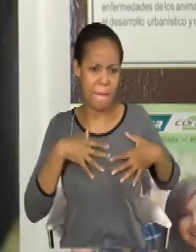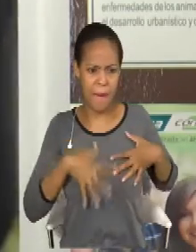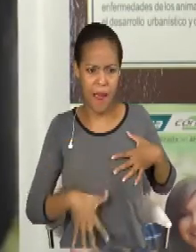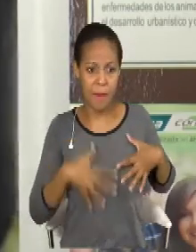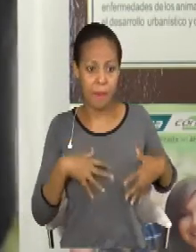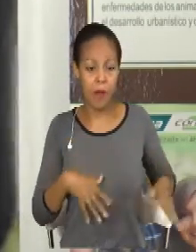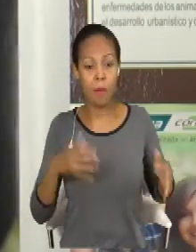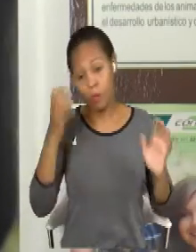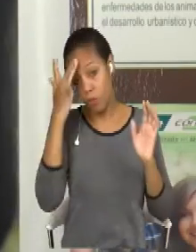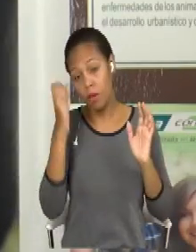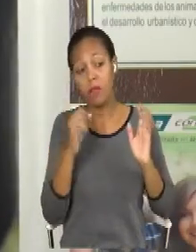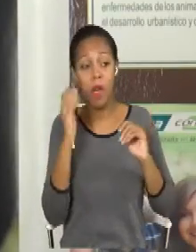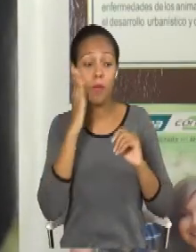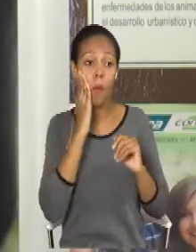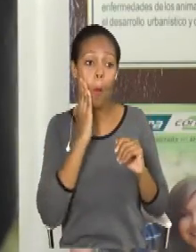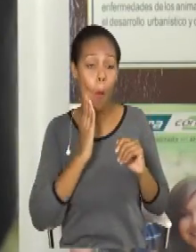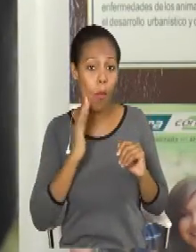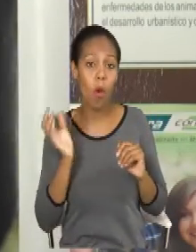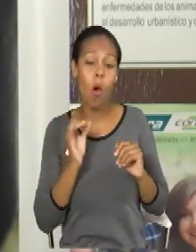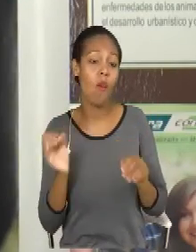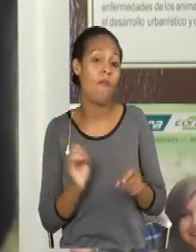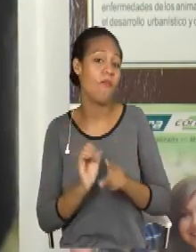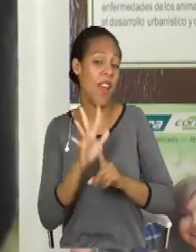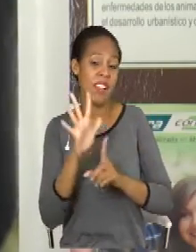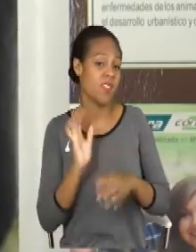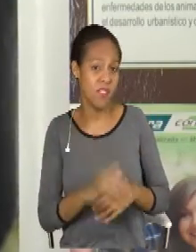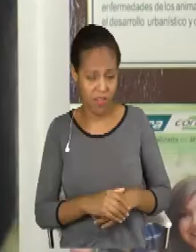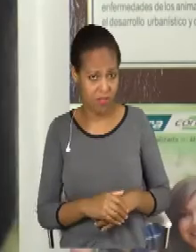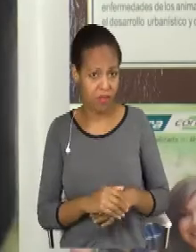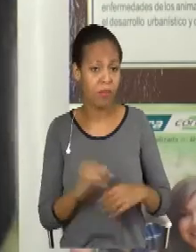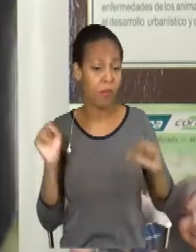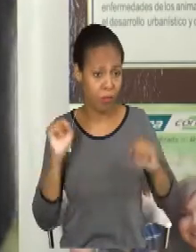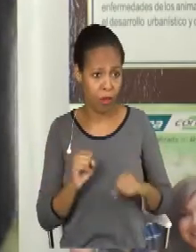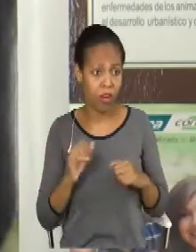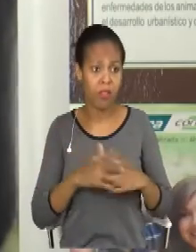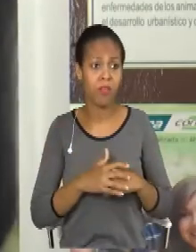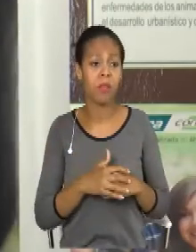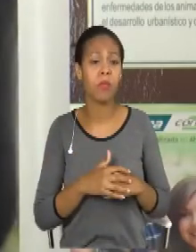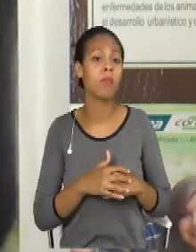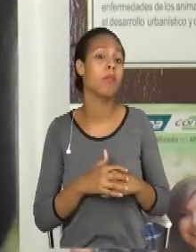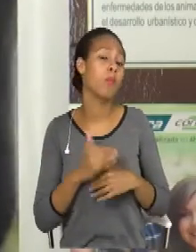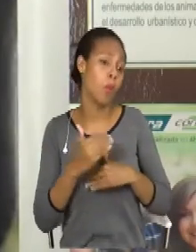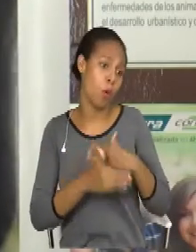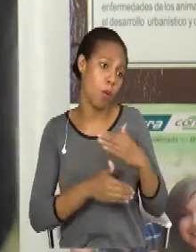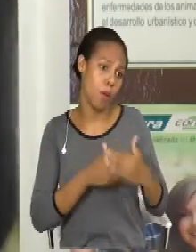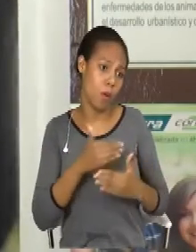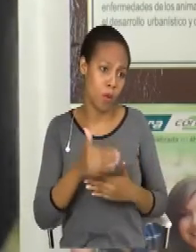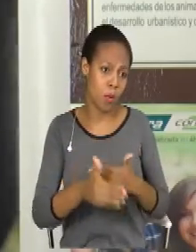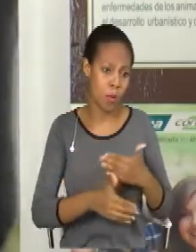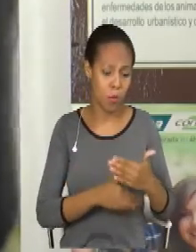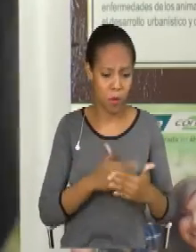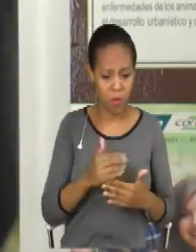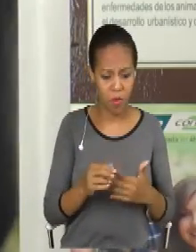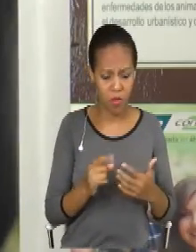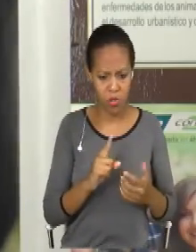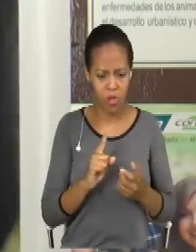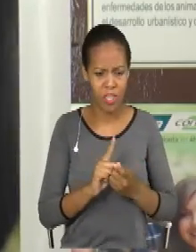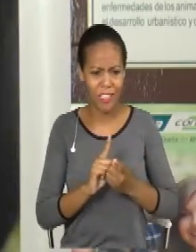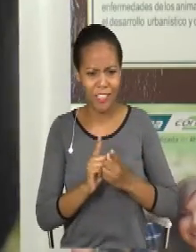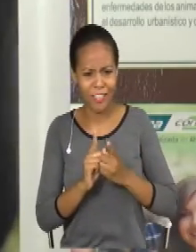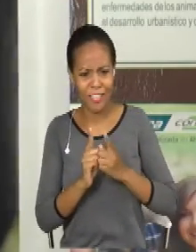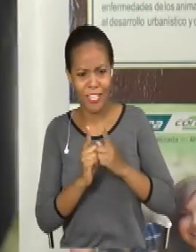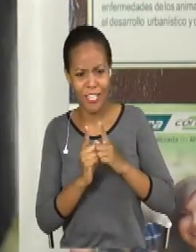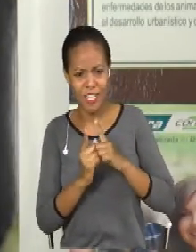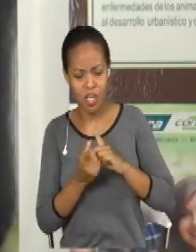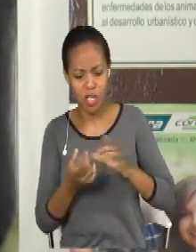anemia o infecciones secundarias que generalmente terminan destruyendo todas las células sanguíneas